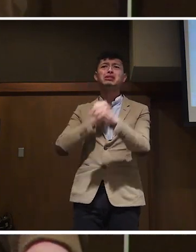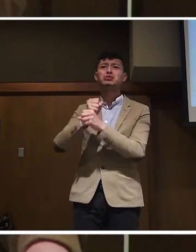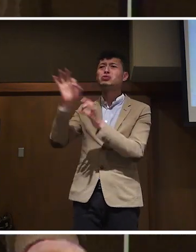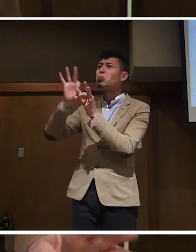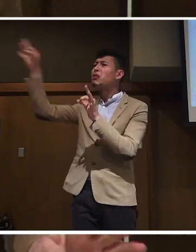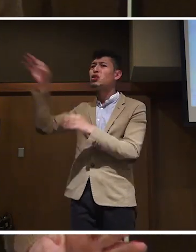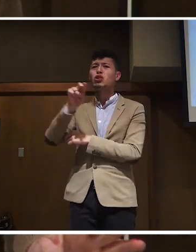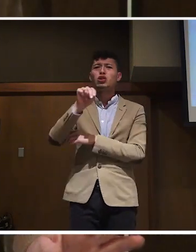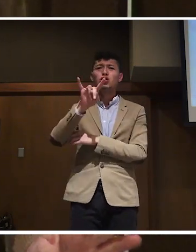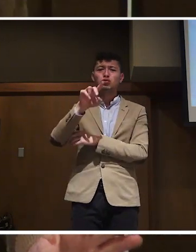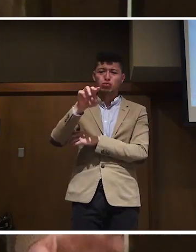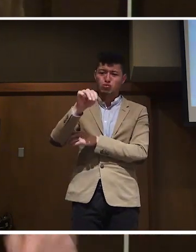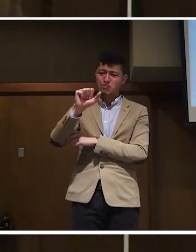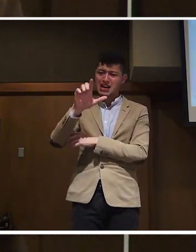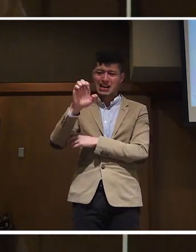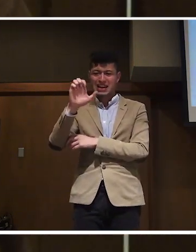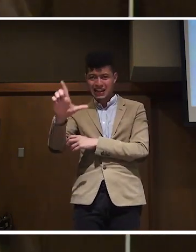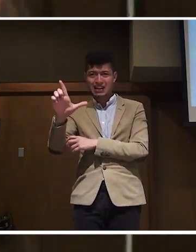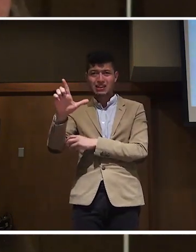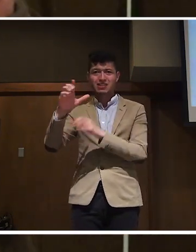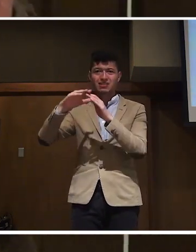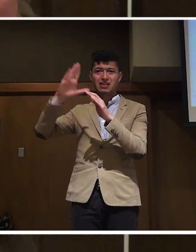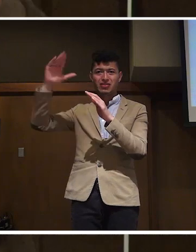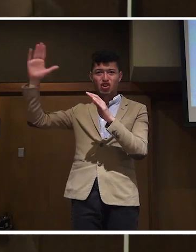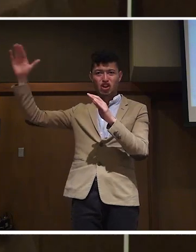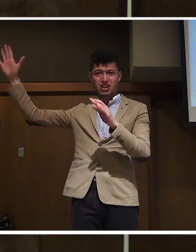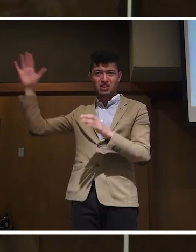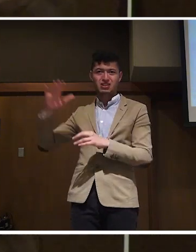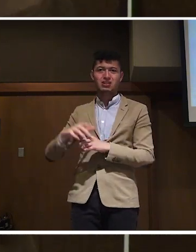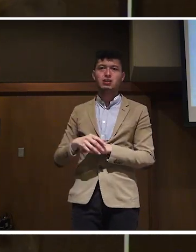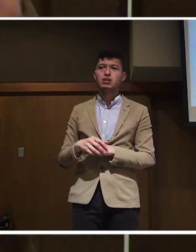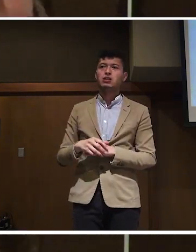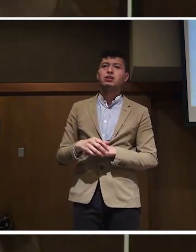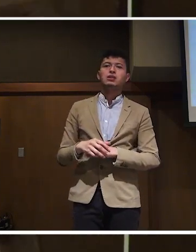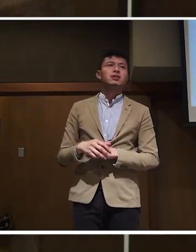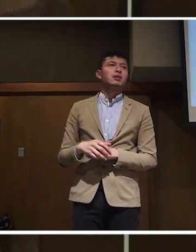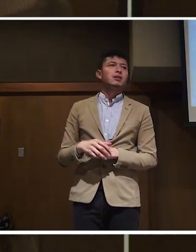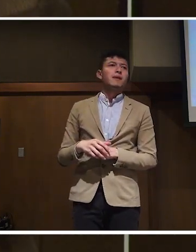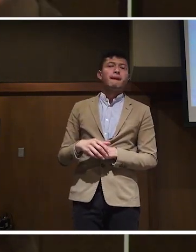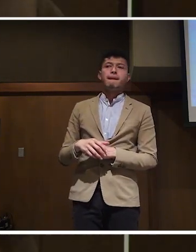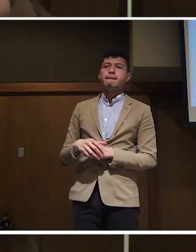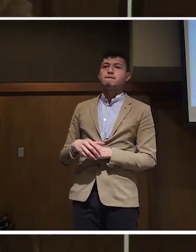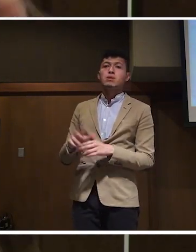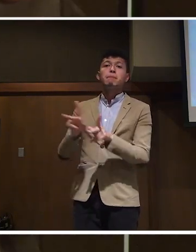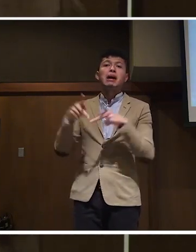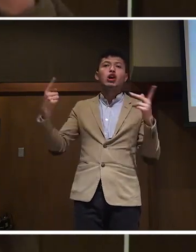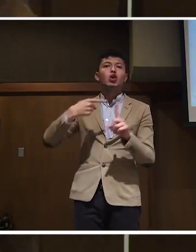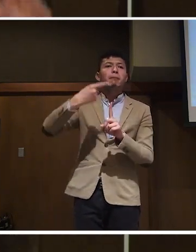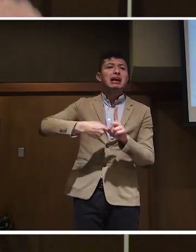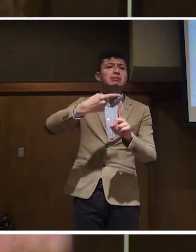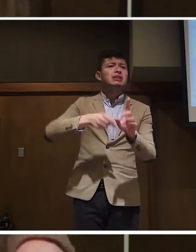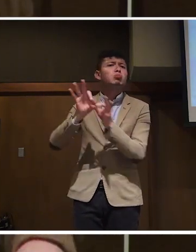años. No lo conseguí en ninguna parte de Medellín, aquí estaba. A alguien se le ocurrió mandar acá el periódico mensual